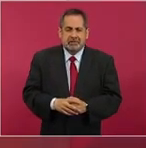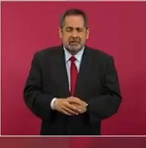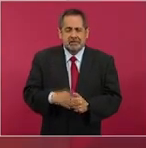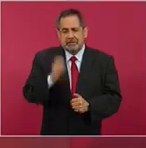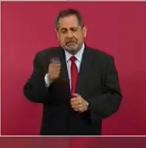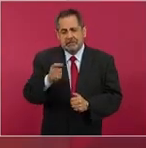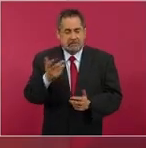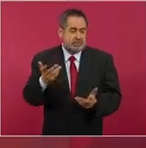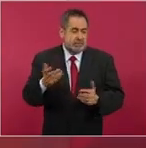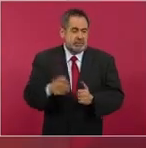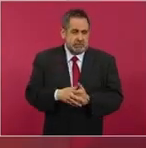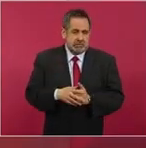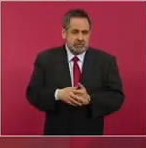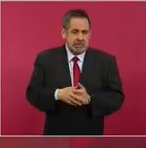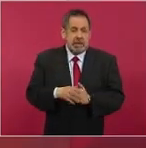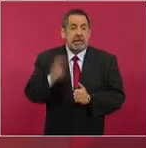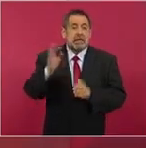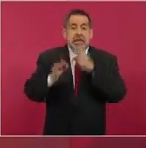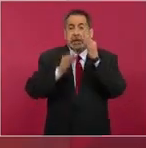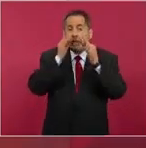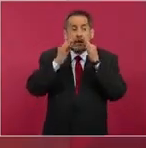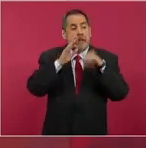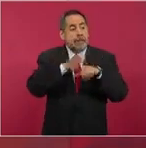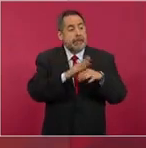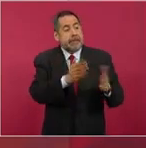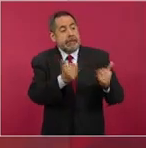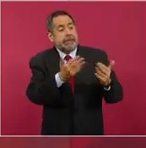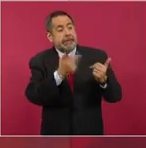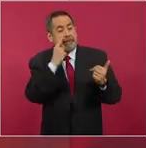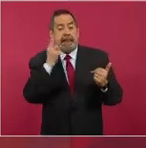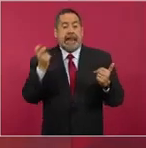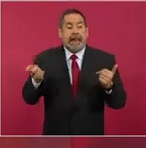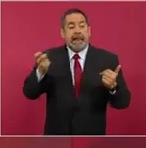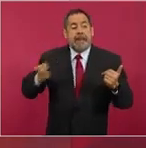Eso sería hacer propaganda,